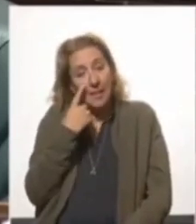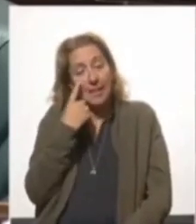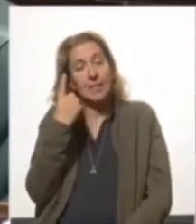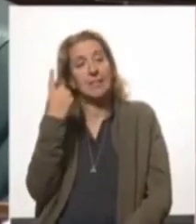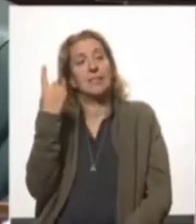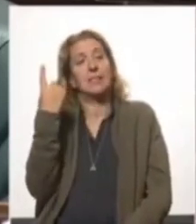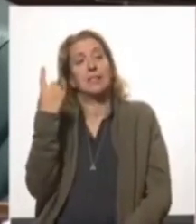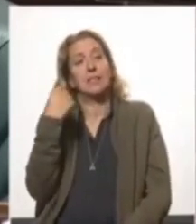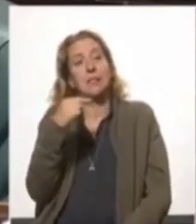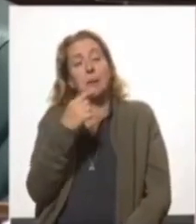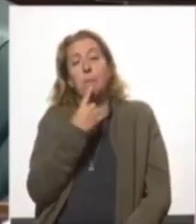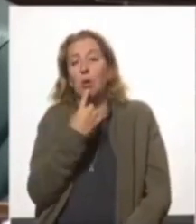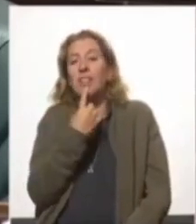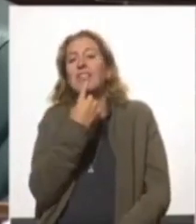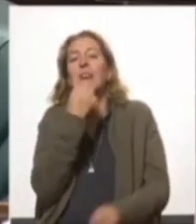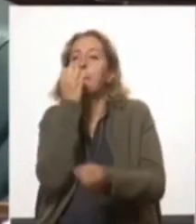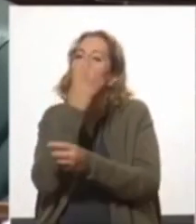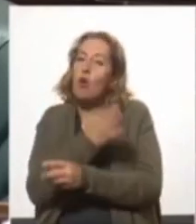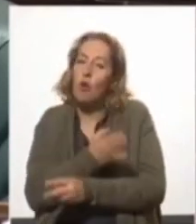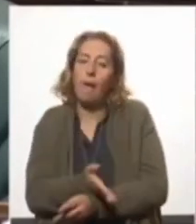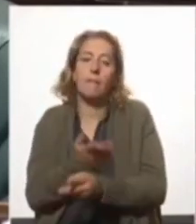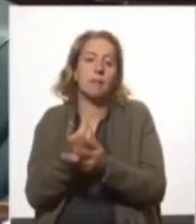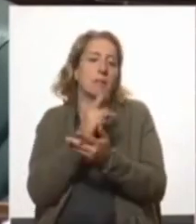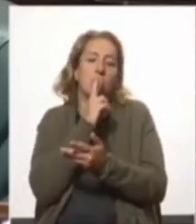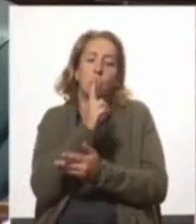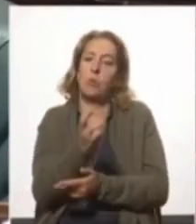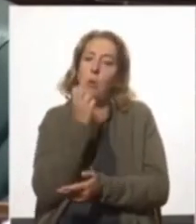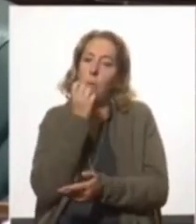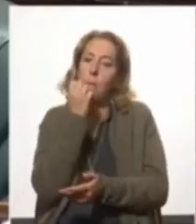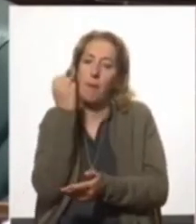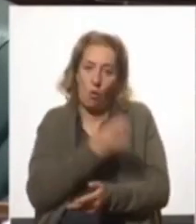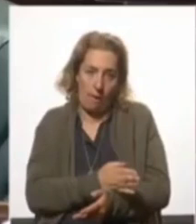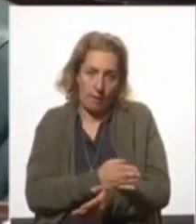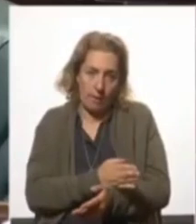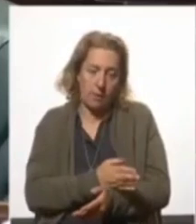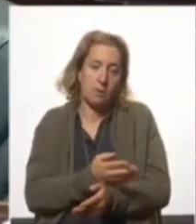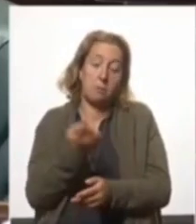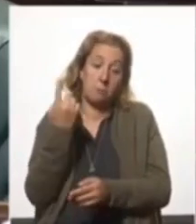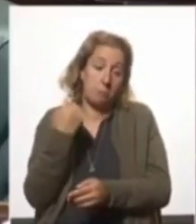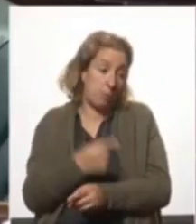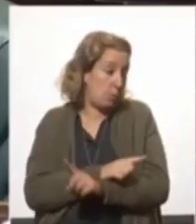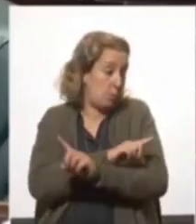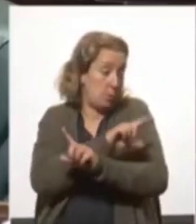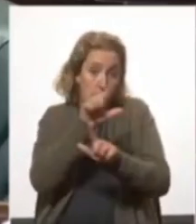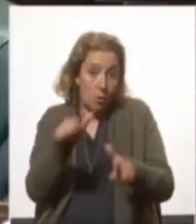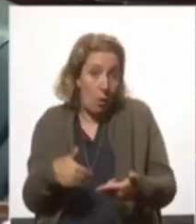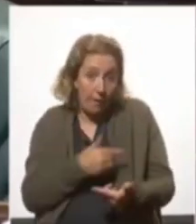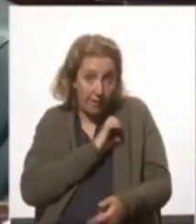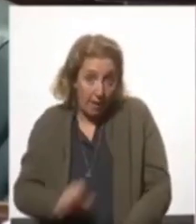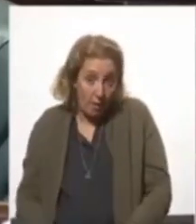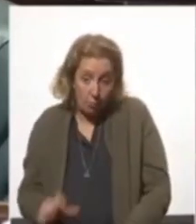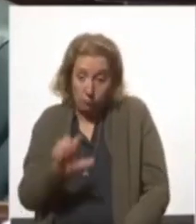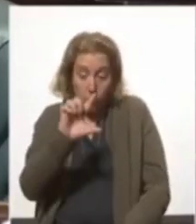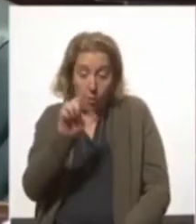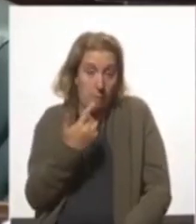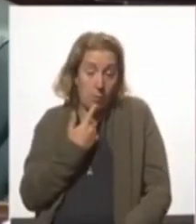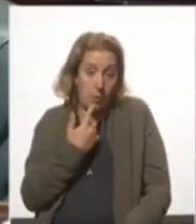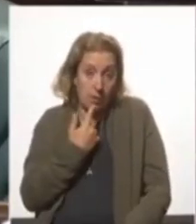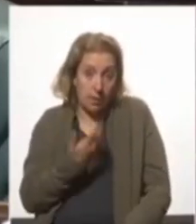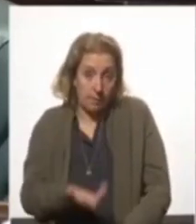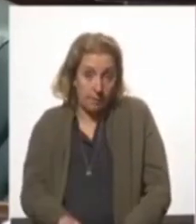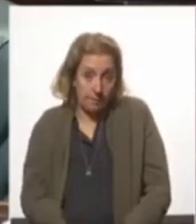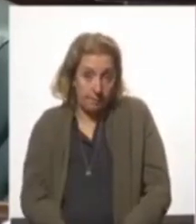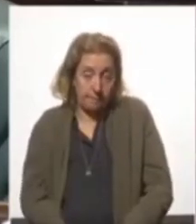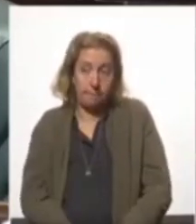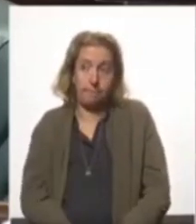es mejorable, todos los resultados son mejorables. Pero sin Estado no hay políticas. Y por lo